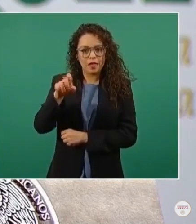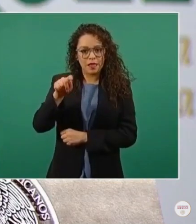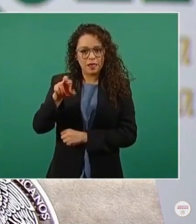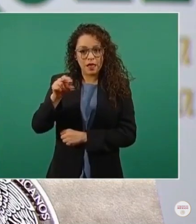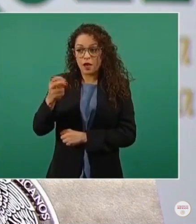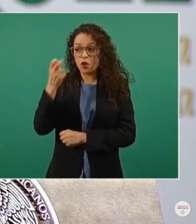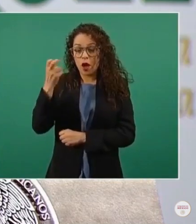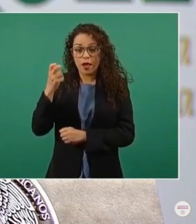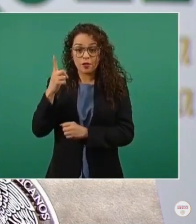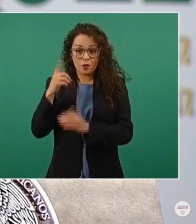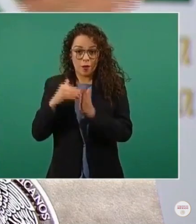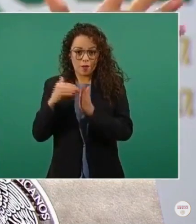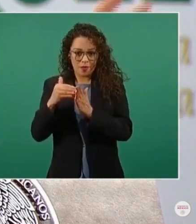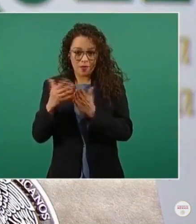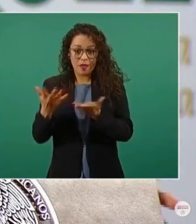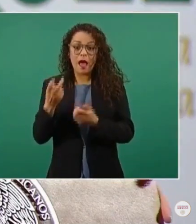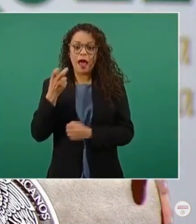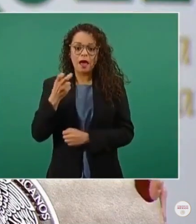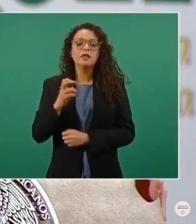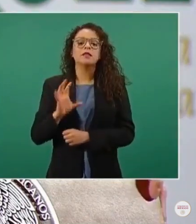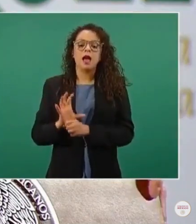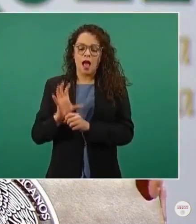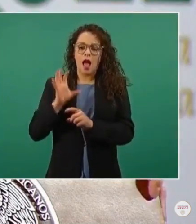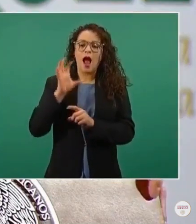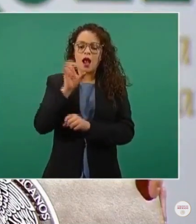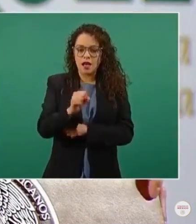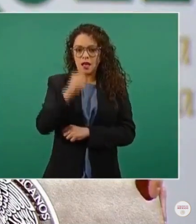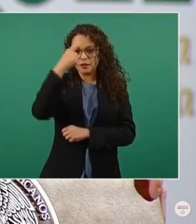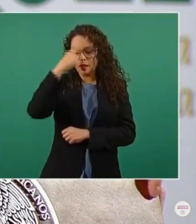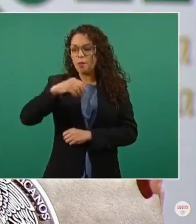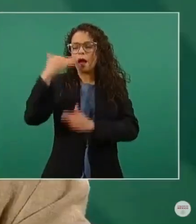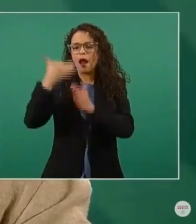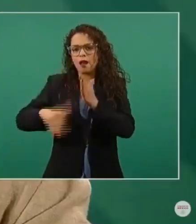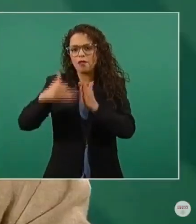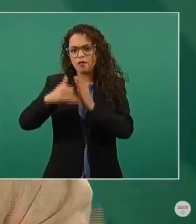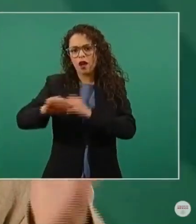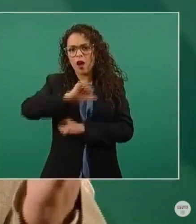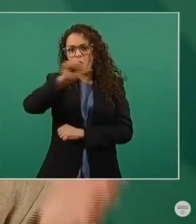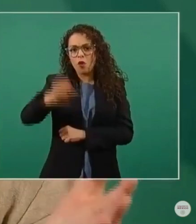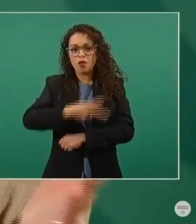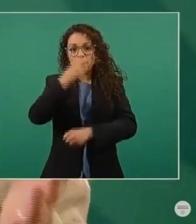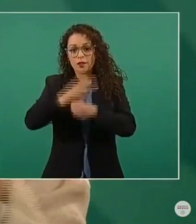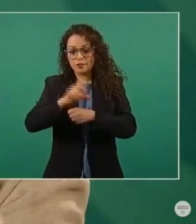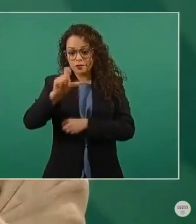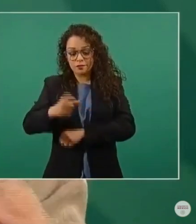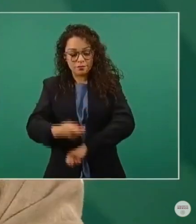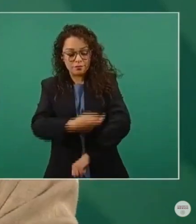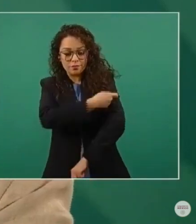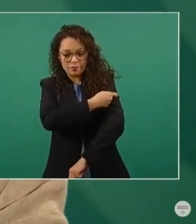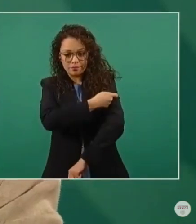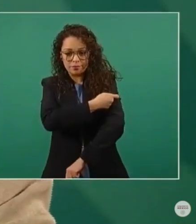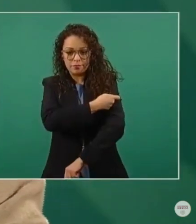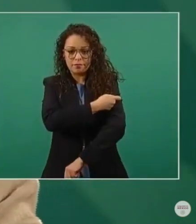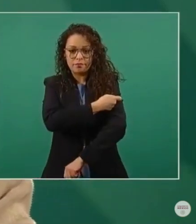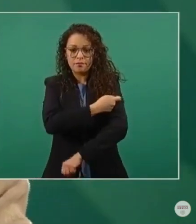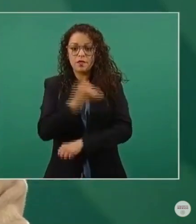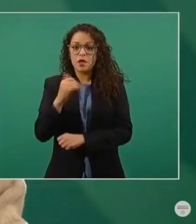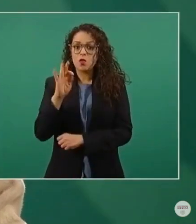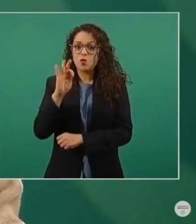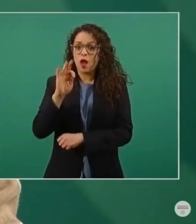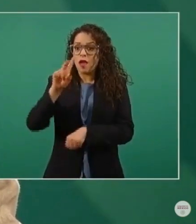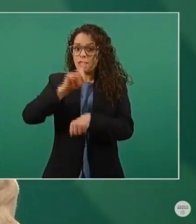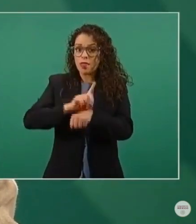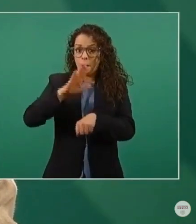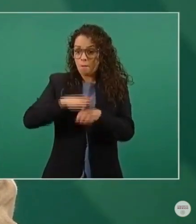nos alcanza para cubrir todas las segundas dosis que estaban pendientes, y en ningún caso se ha ido más allá de 40